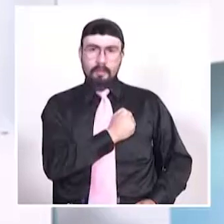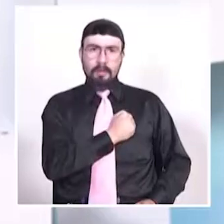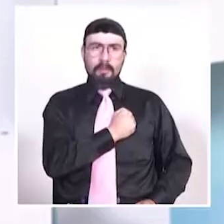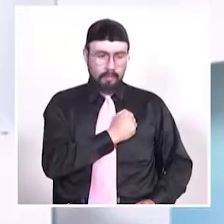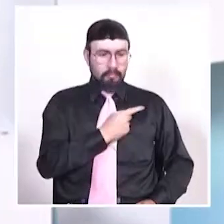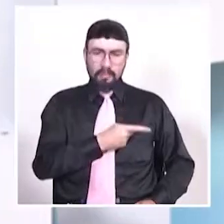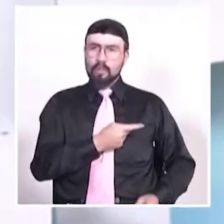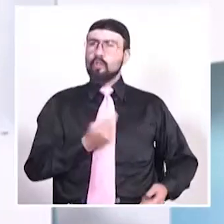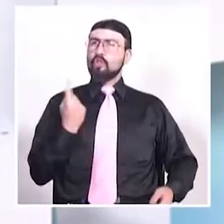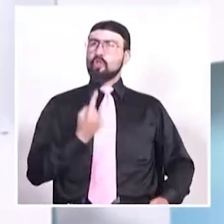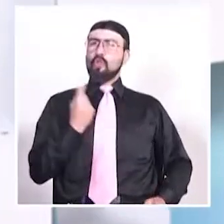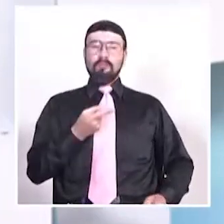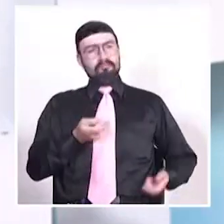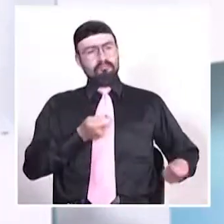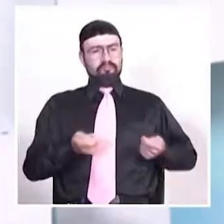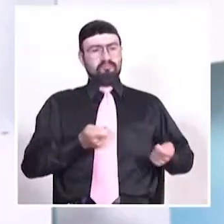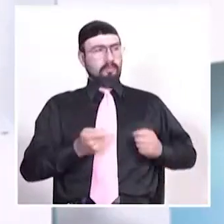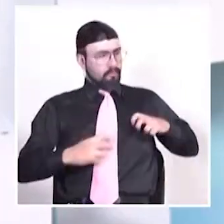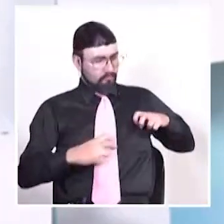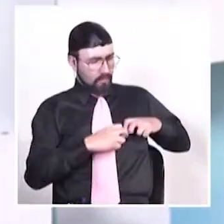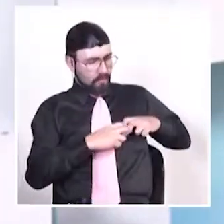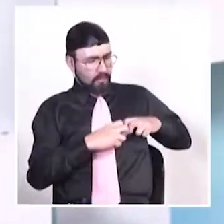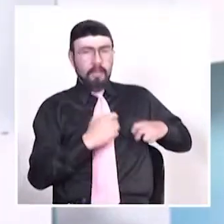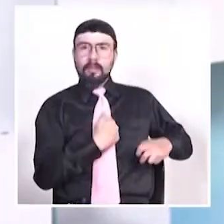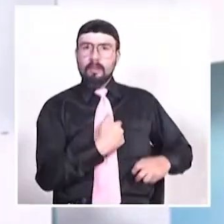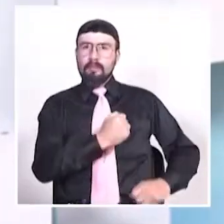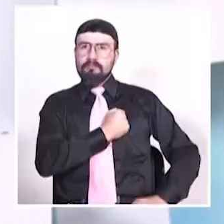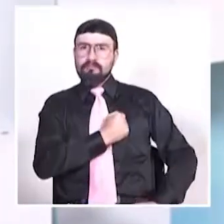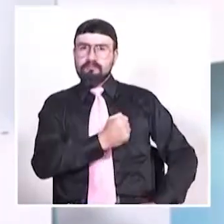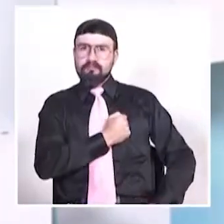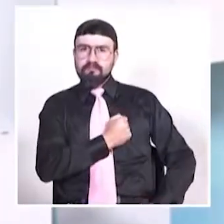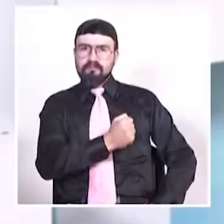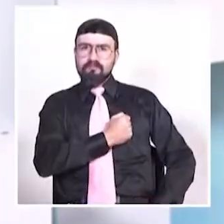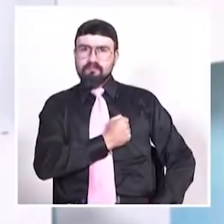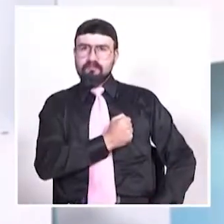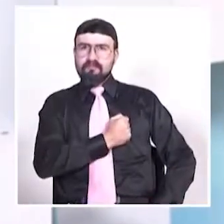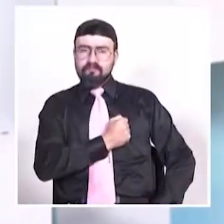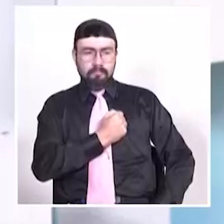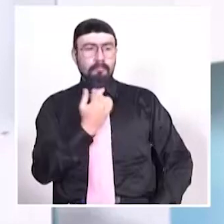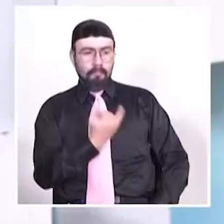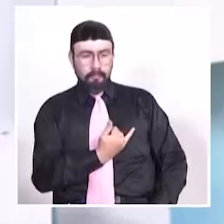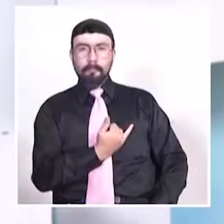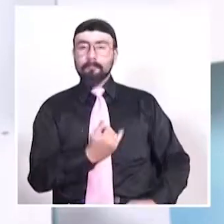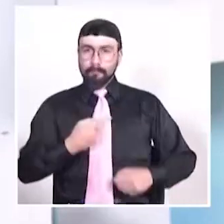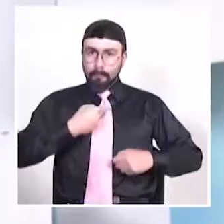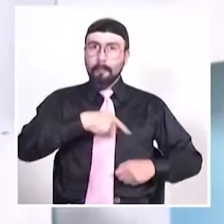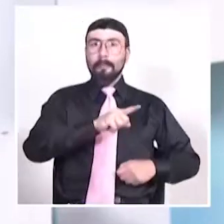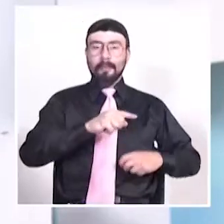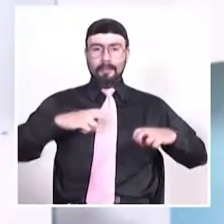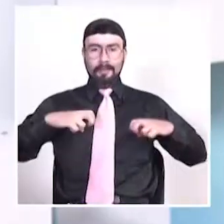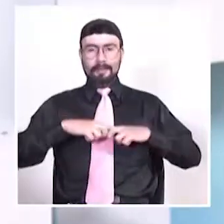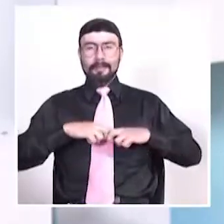mandarle la energía de despolarización, es decir, manda la energía a que